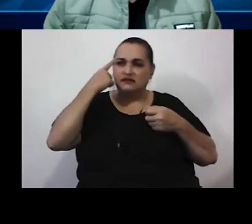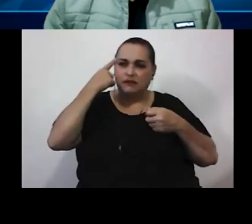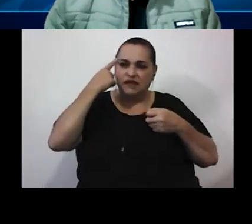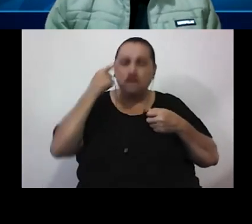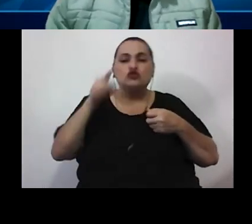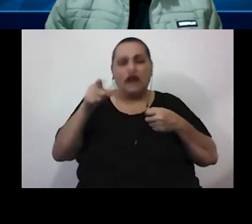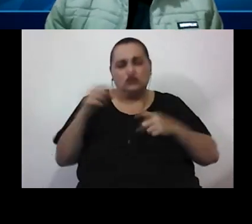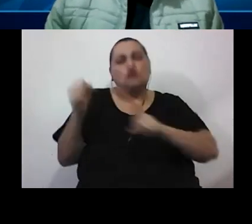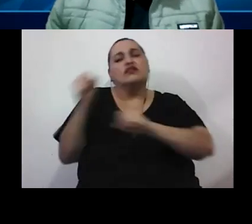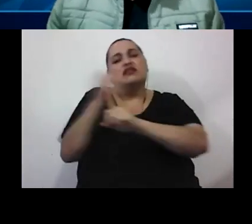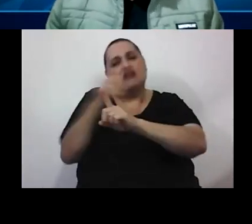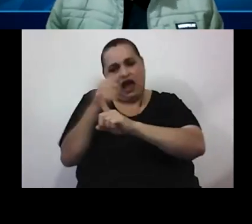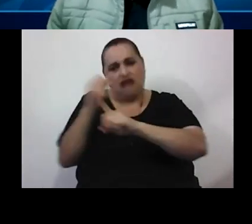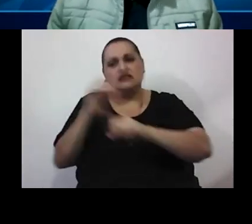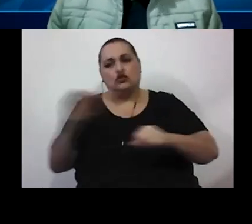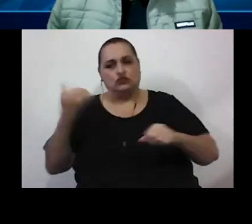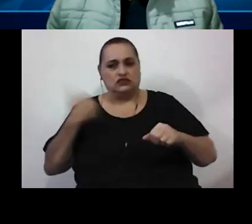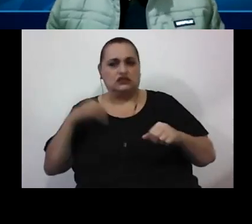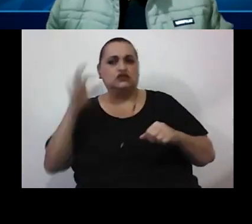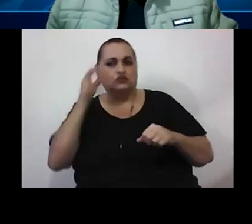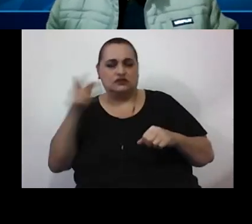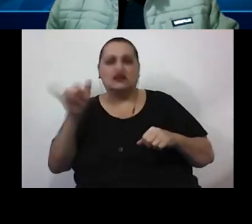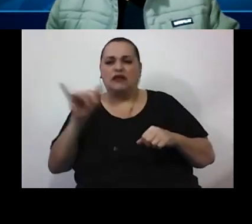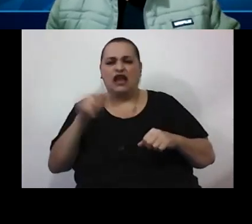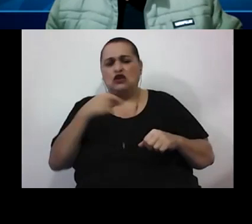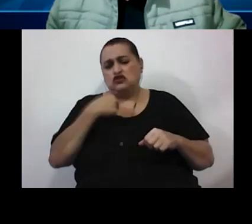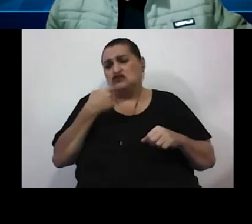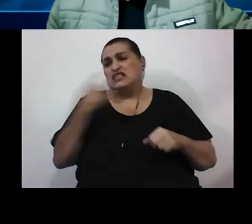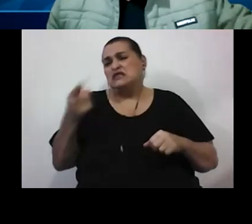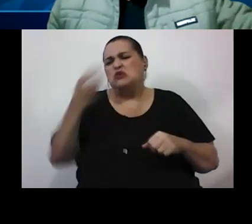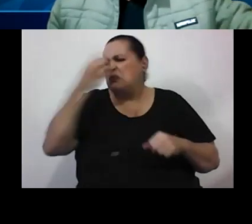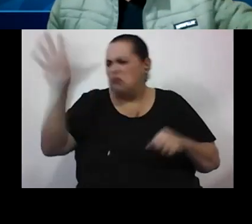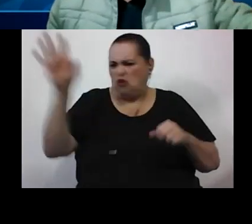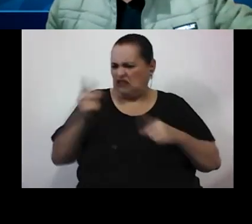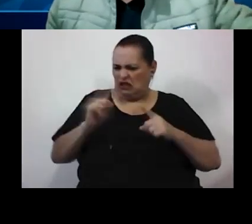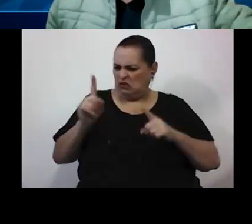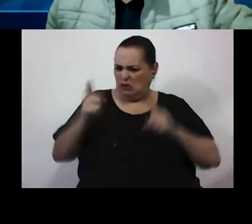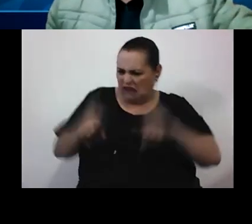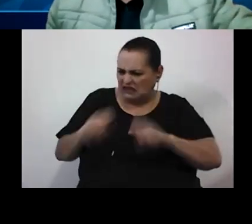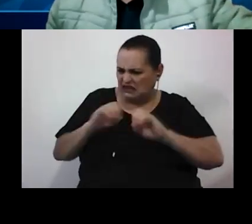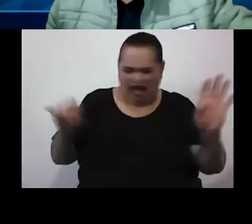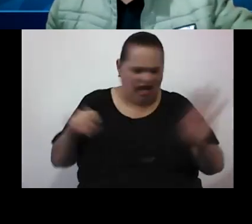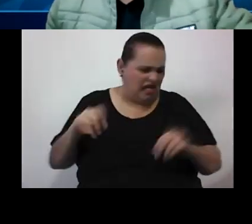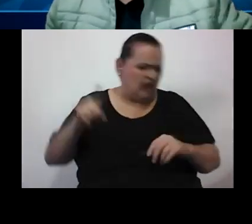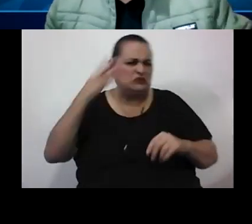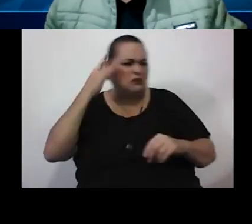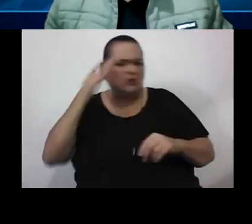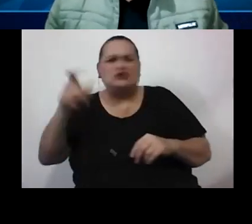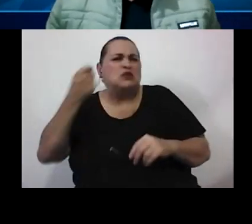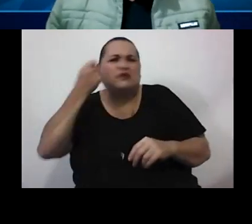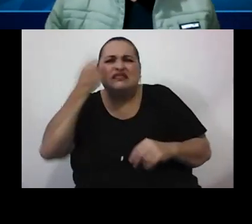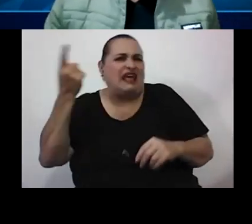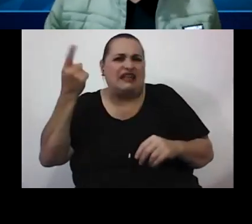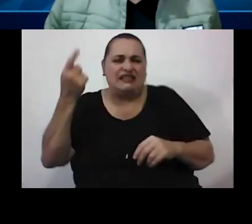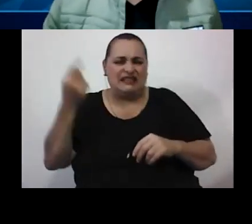también. Cuando decimos eso no importa, no pasa nada, usted no entiende de